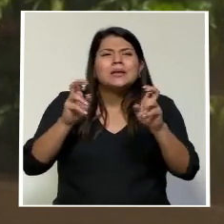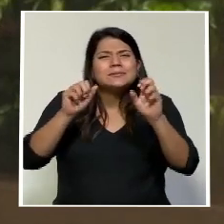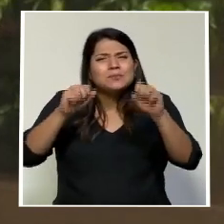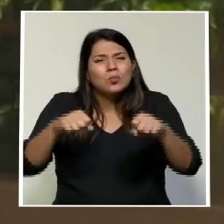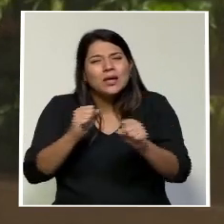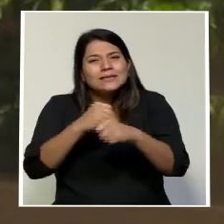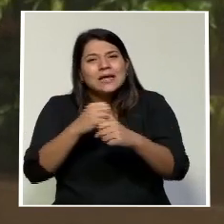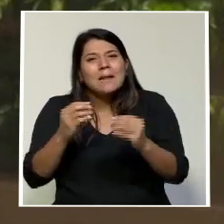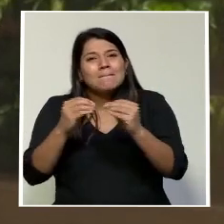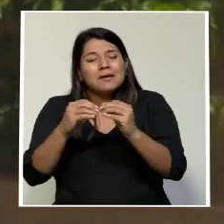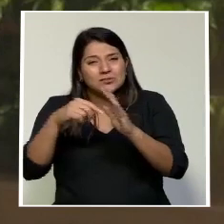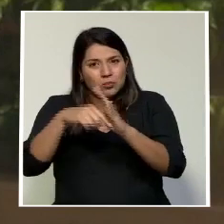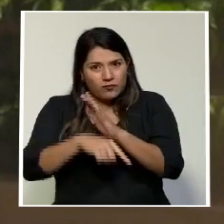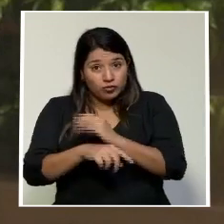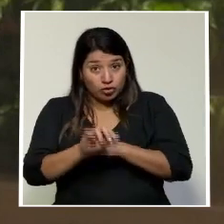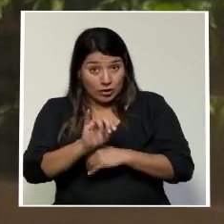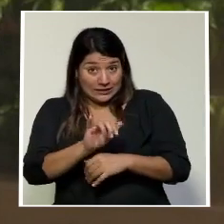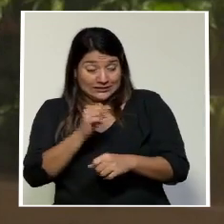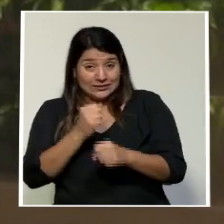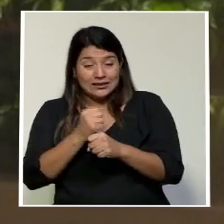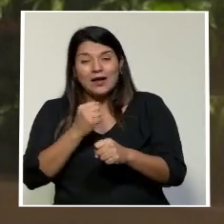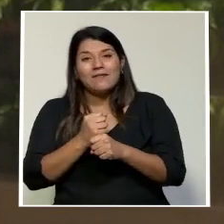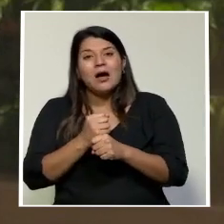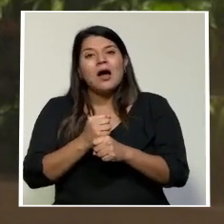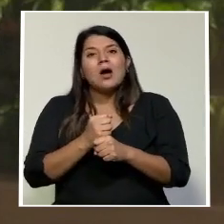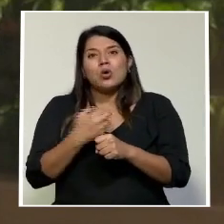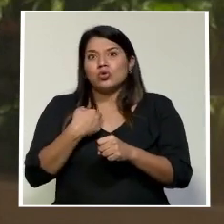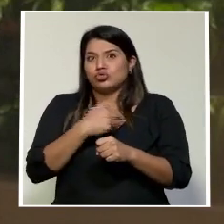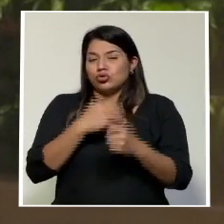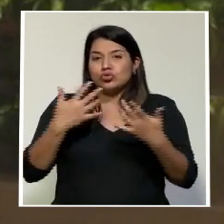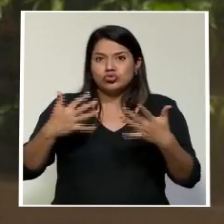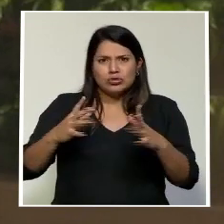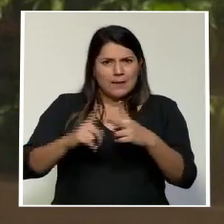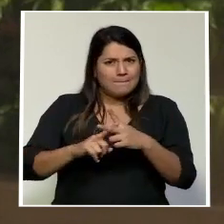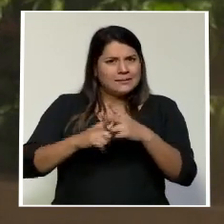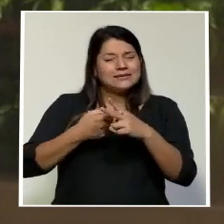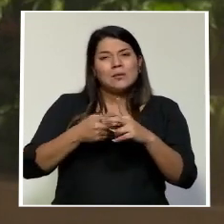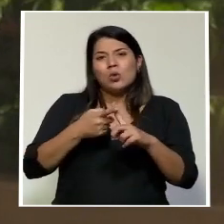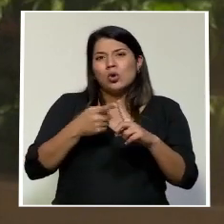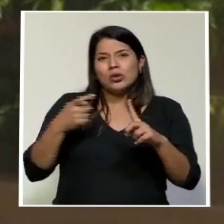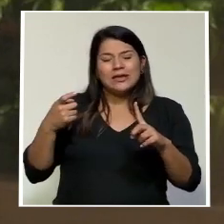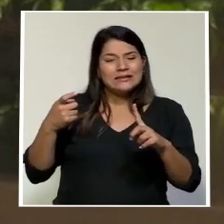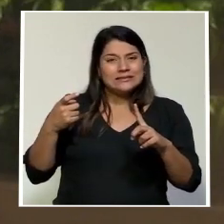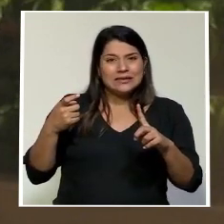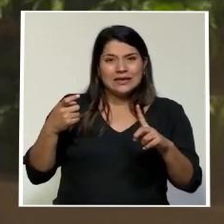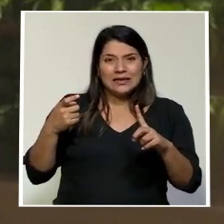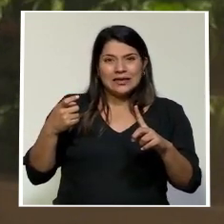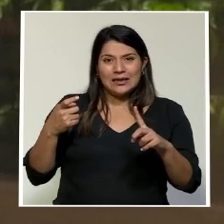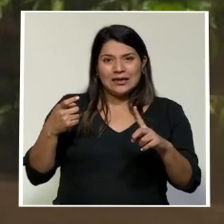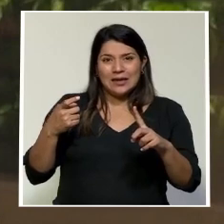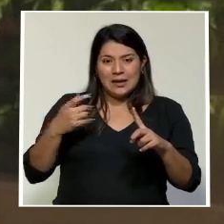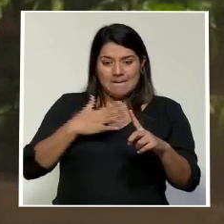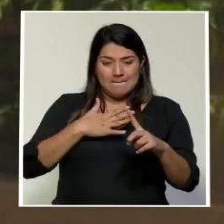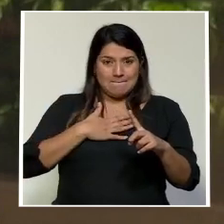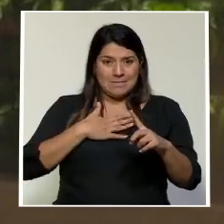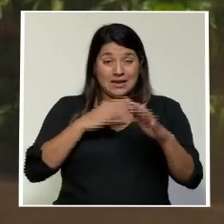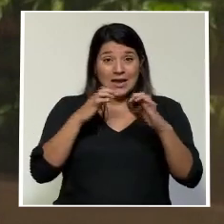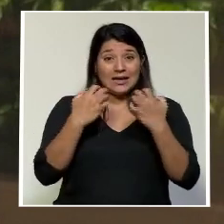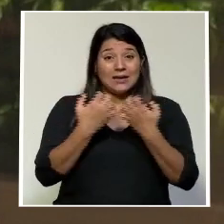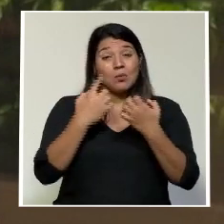ya de hecho es un trabajo que se ha emprendido desde la tendencia mía para